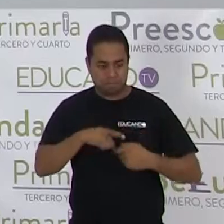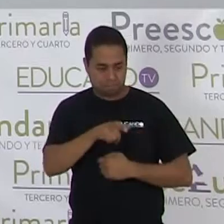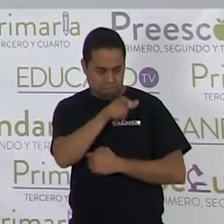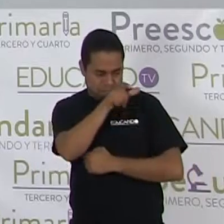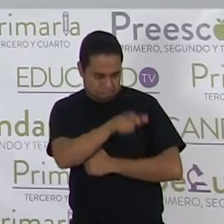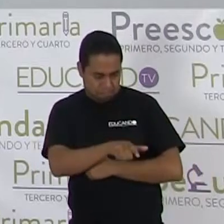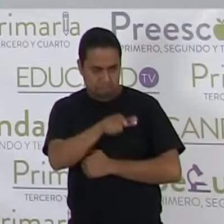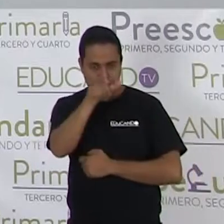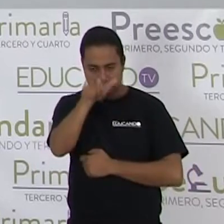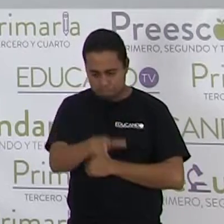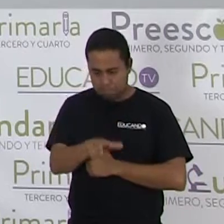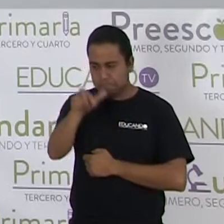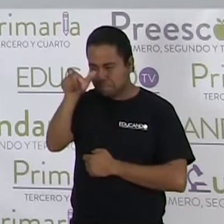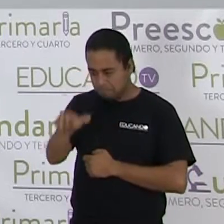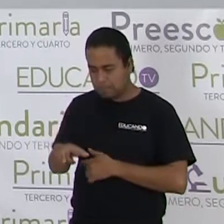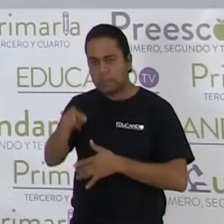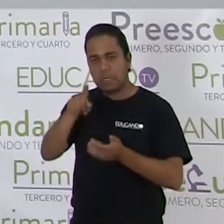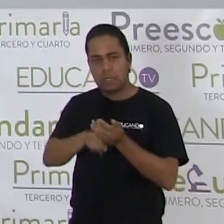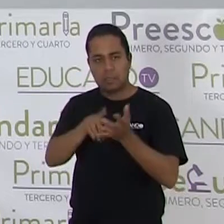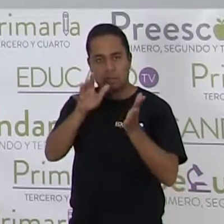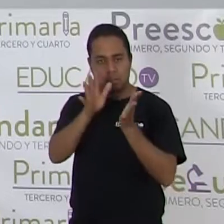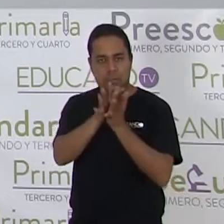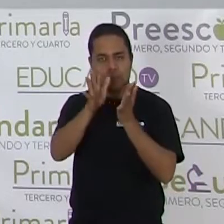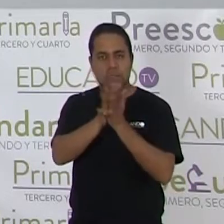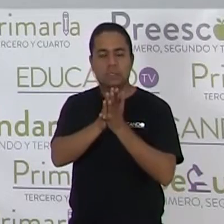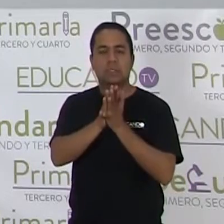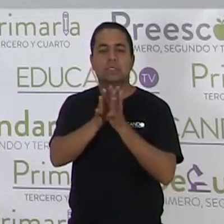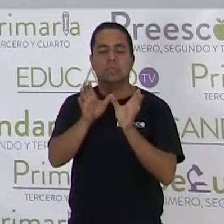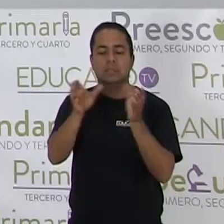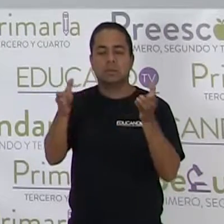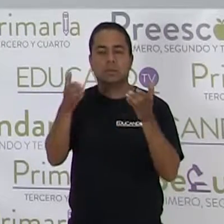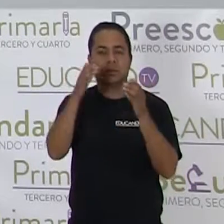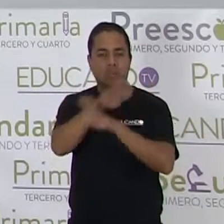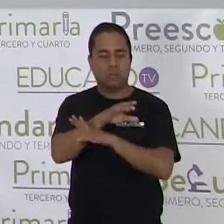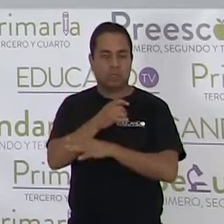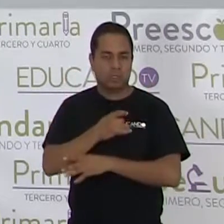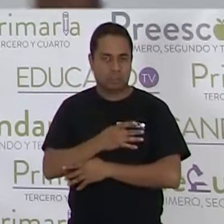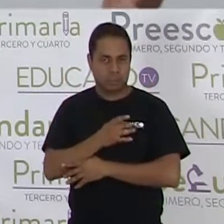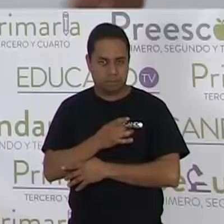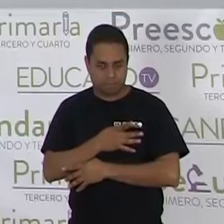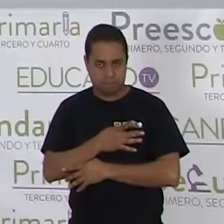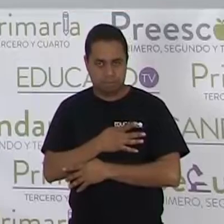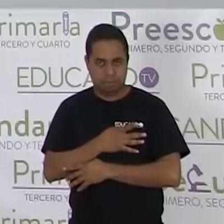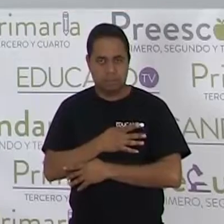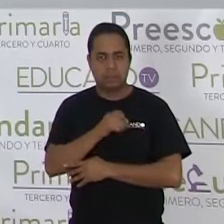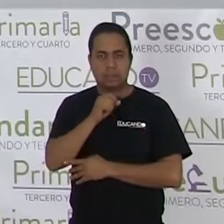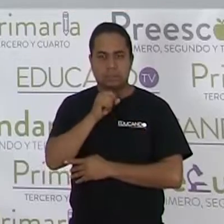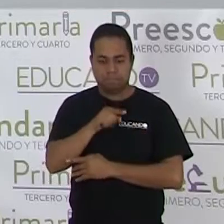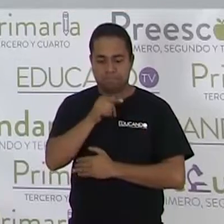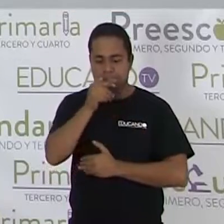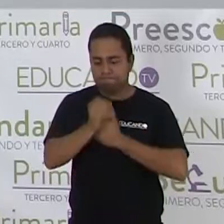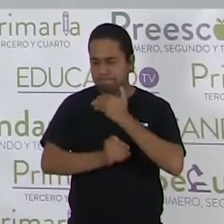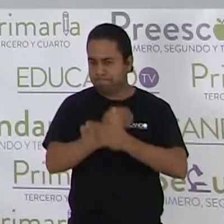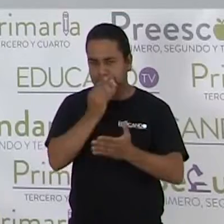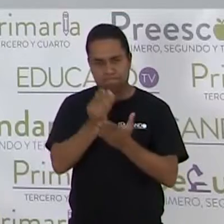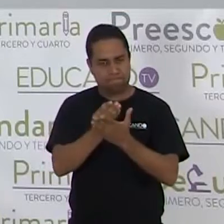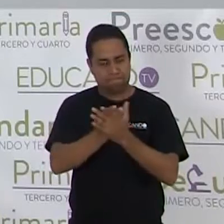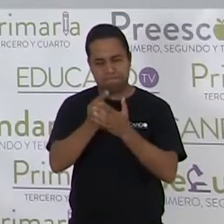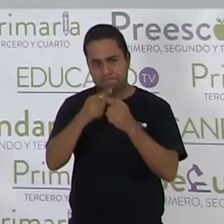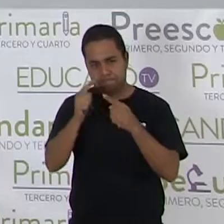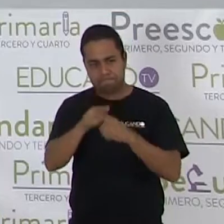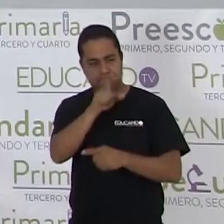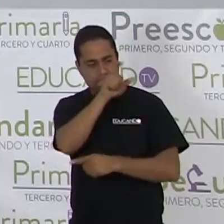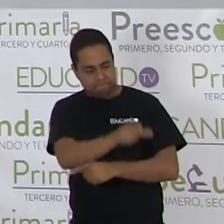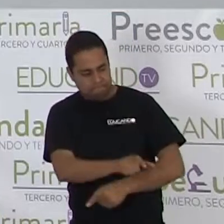los personajes que están involucrados dentro de los cuentos de terror. Vamos a hacer a lo largo de varias sesiones